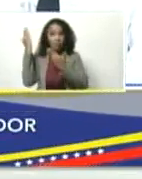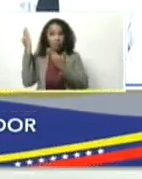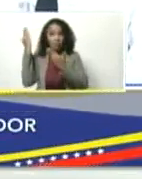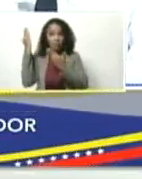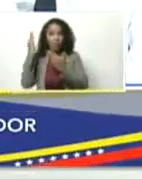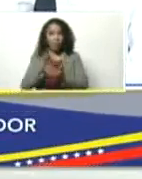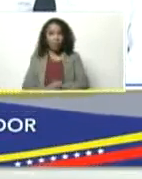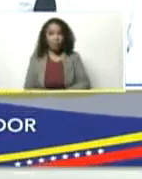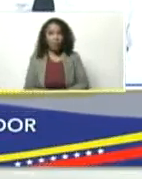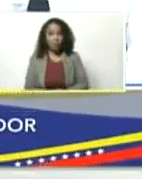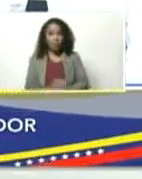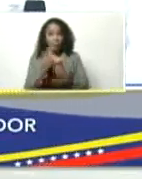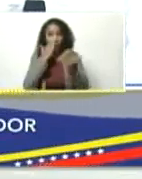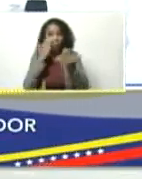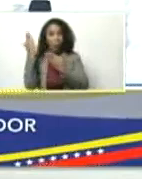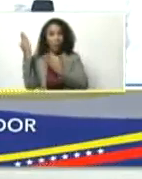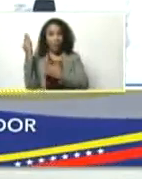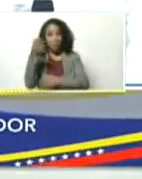Mira.